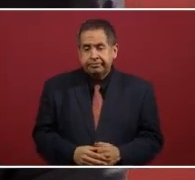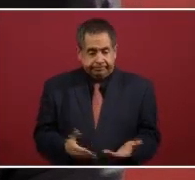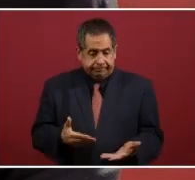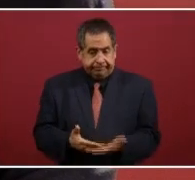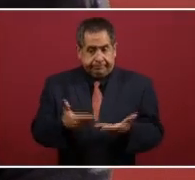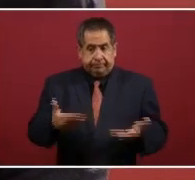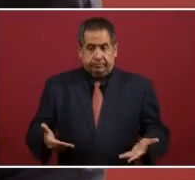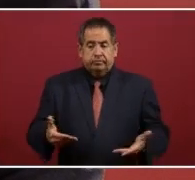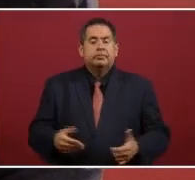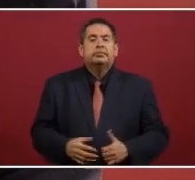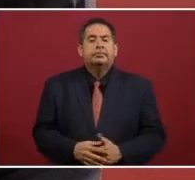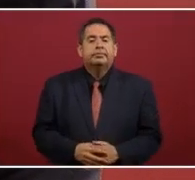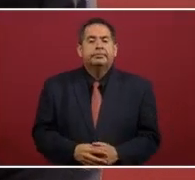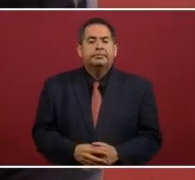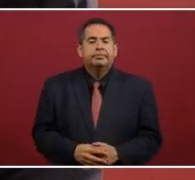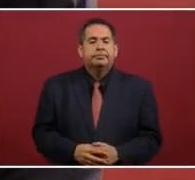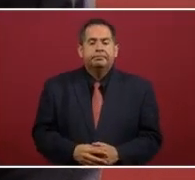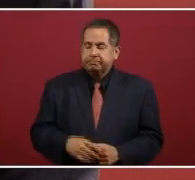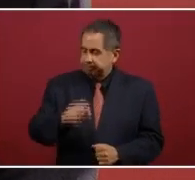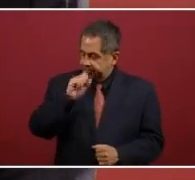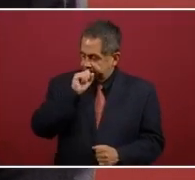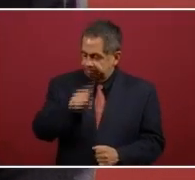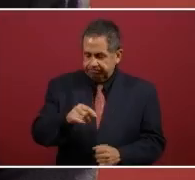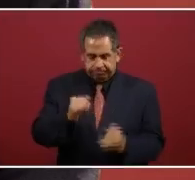Ahora, lo mismo.